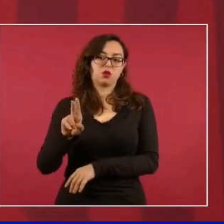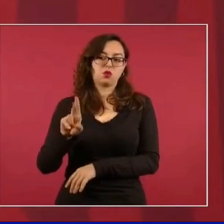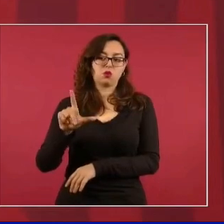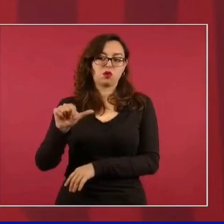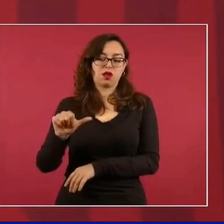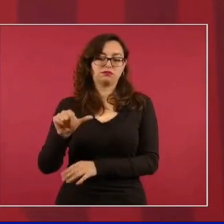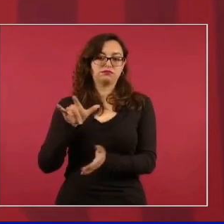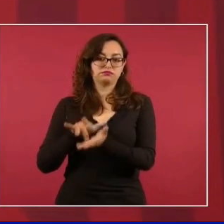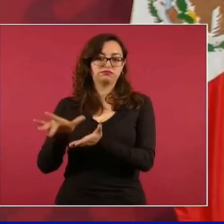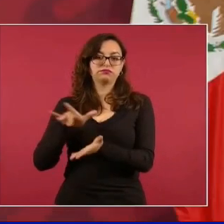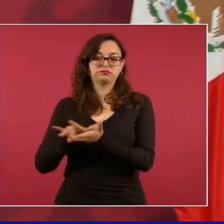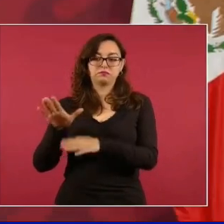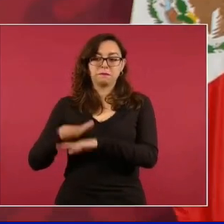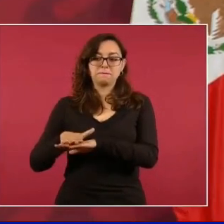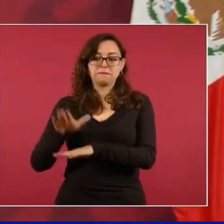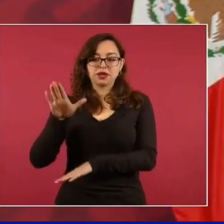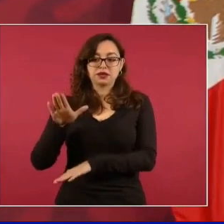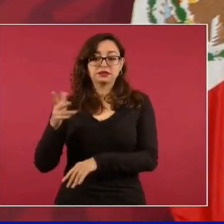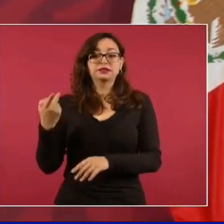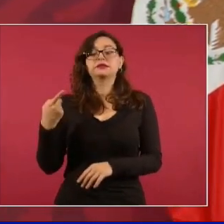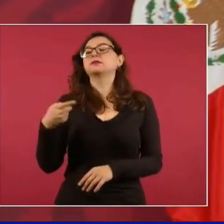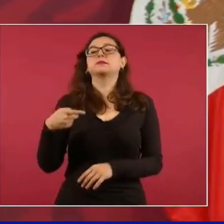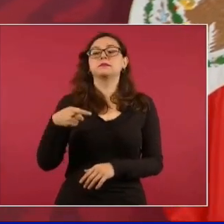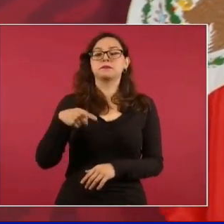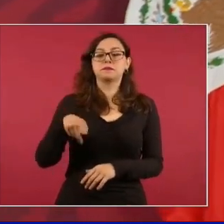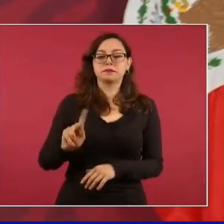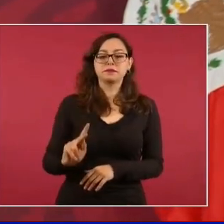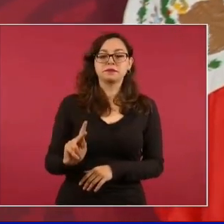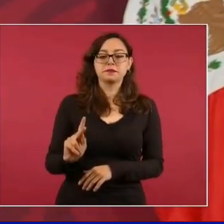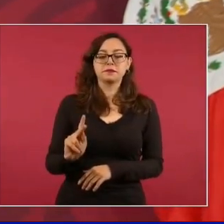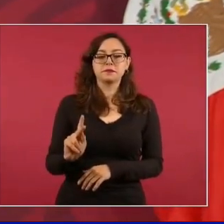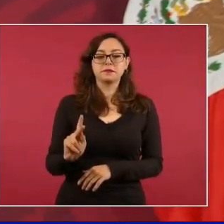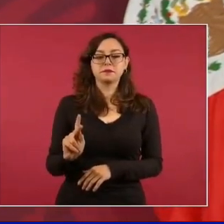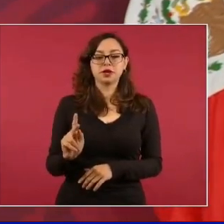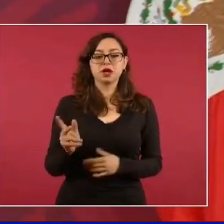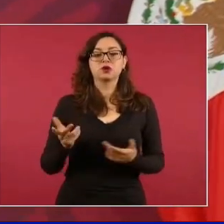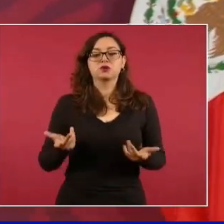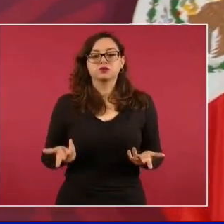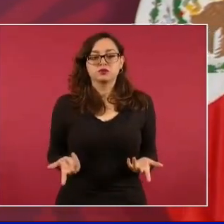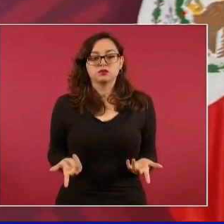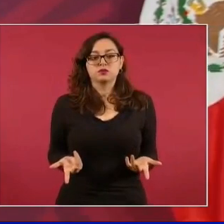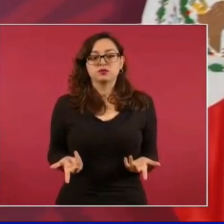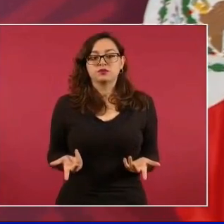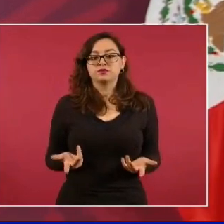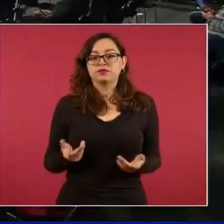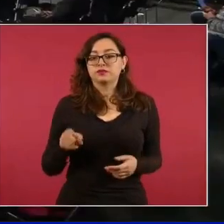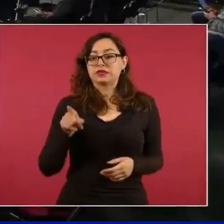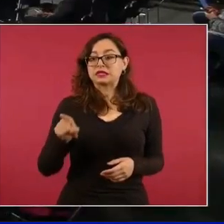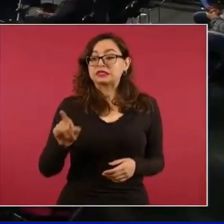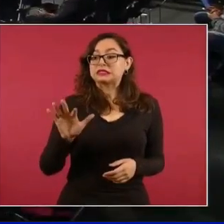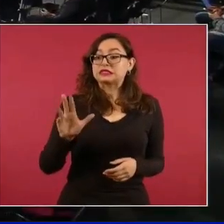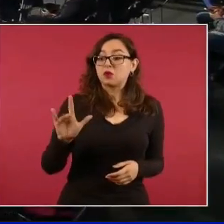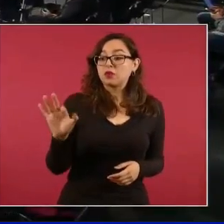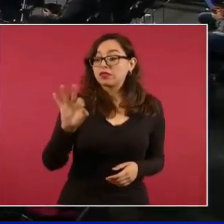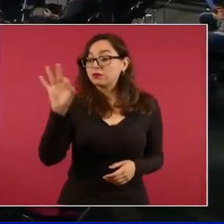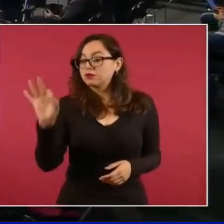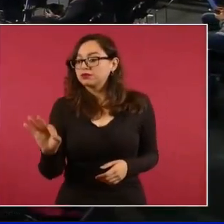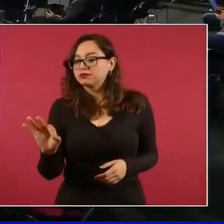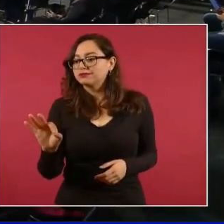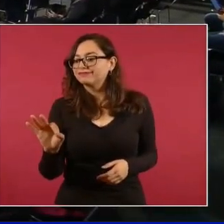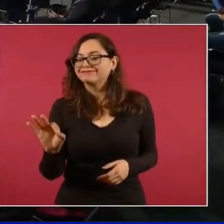Sin embargo, repito, ¿cómo no se obtuvo más del 50?